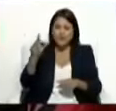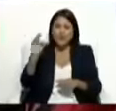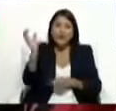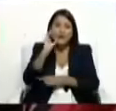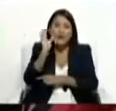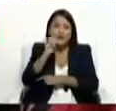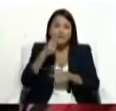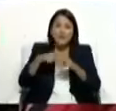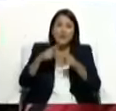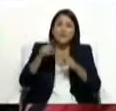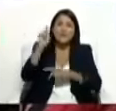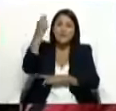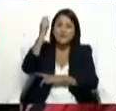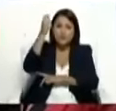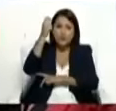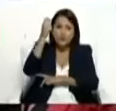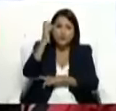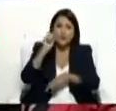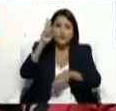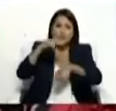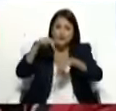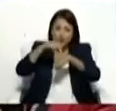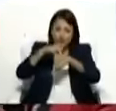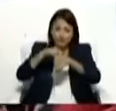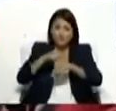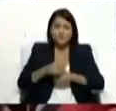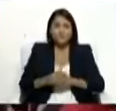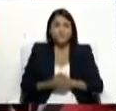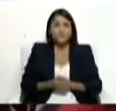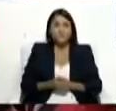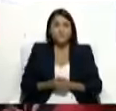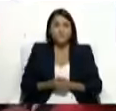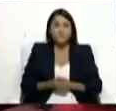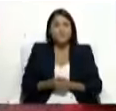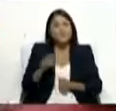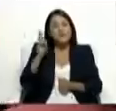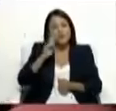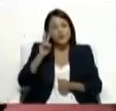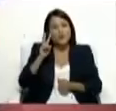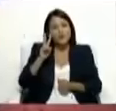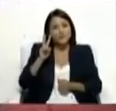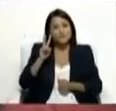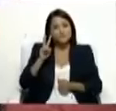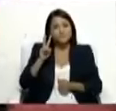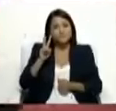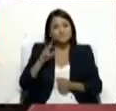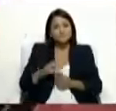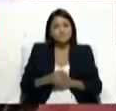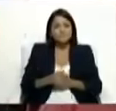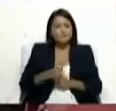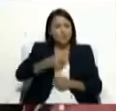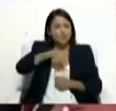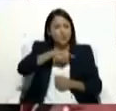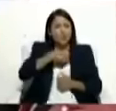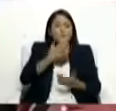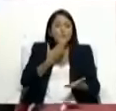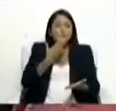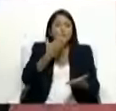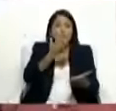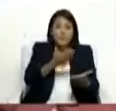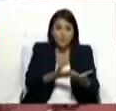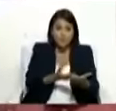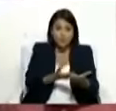de la Asamblea Nacional de la República Bolivariana de Venezuela, en nuestra condición de convocantes, puesto